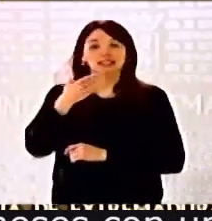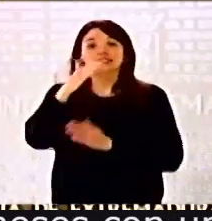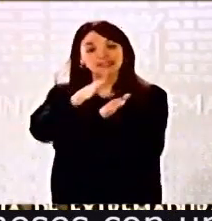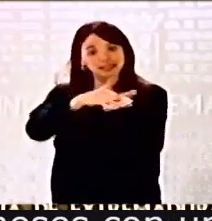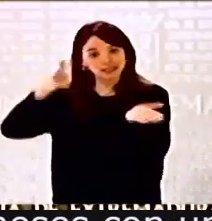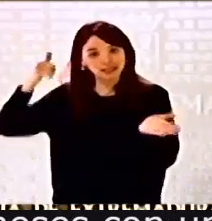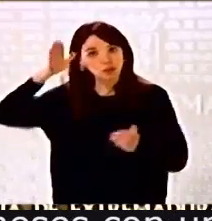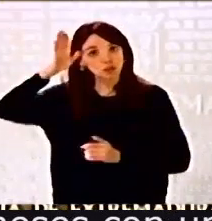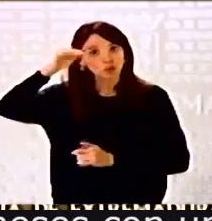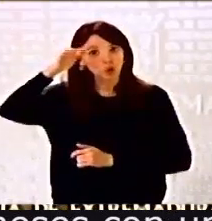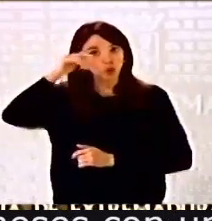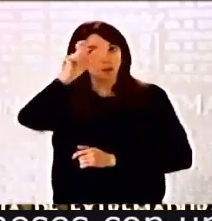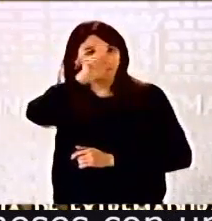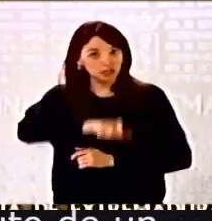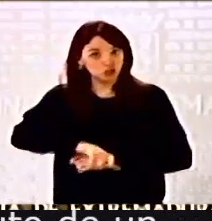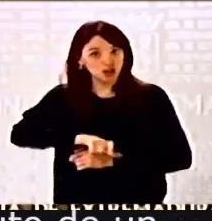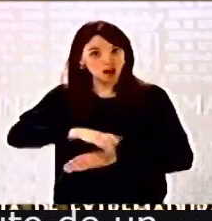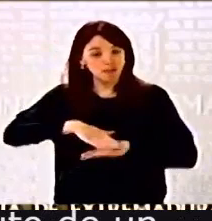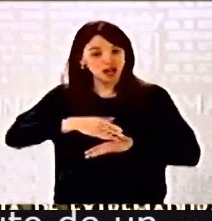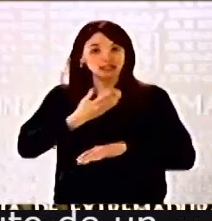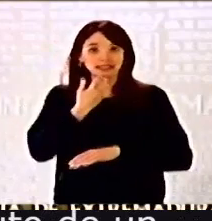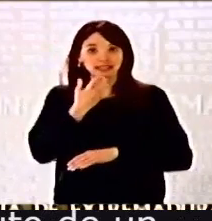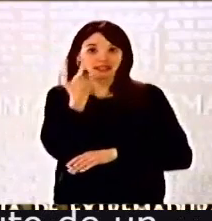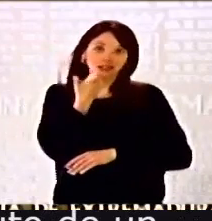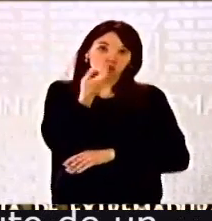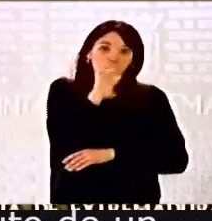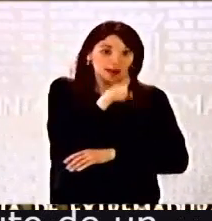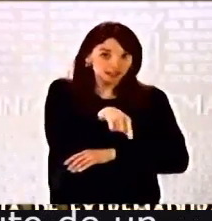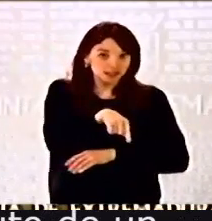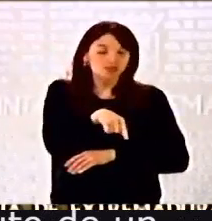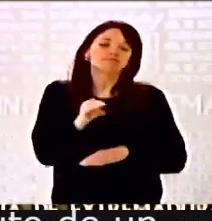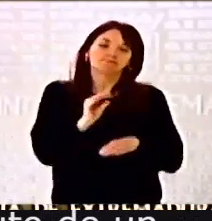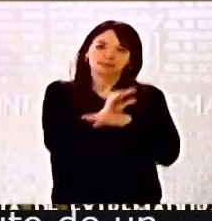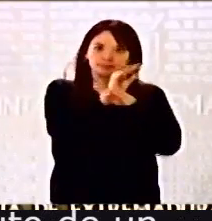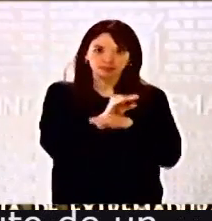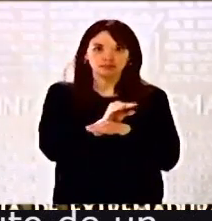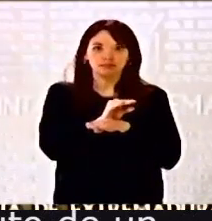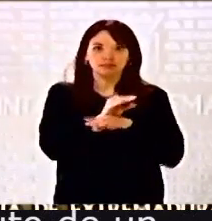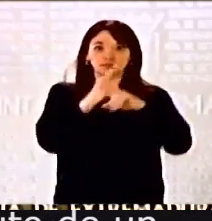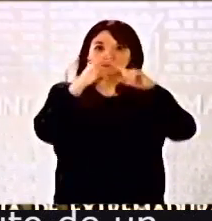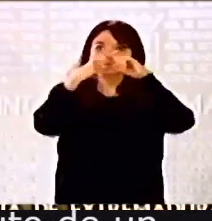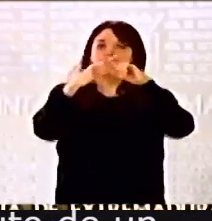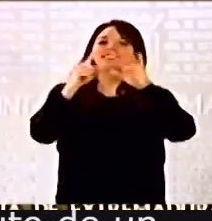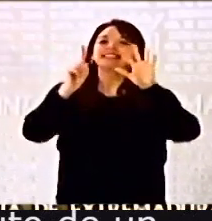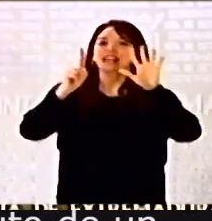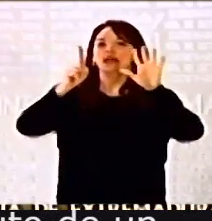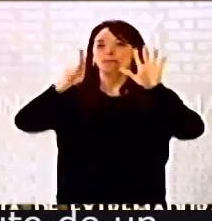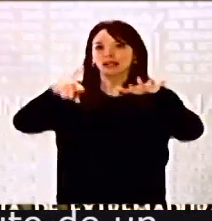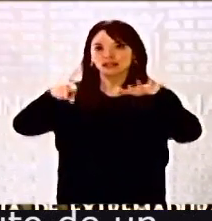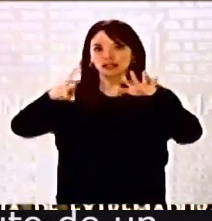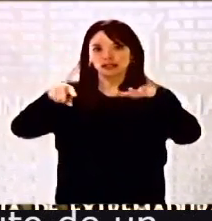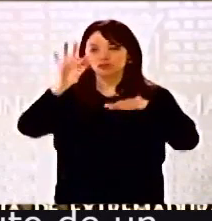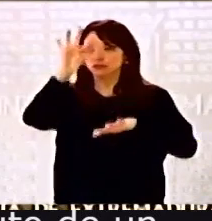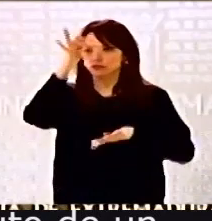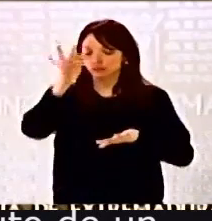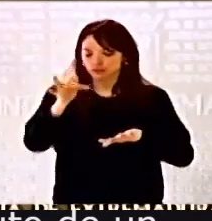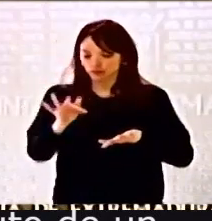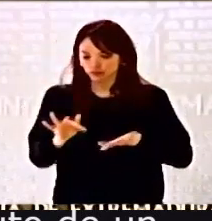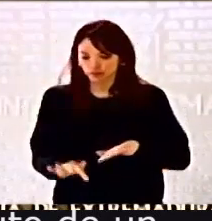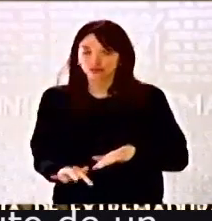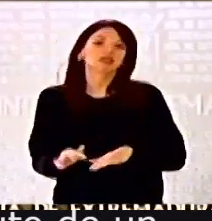trabajador para un mes, y lo multiplicaríamos por 6 meses de vigencia de esta ayuda, dando